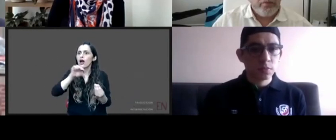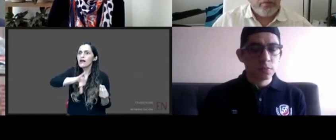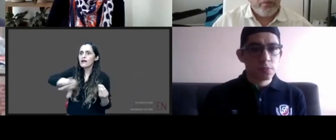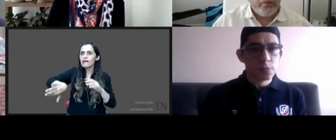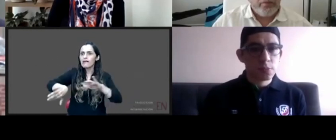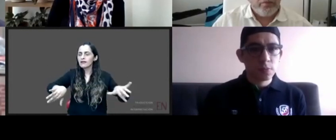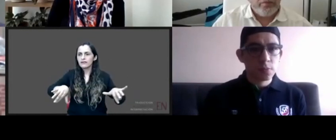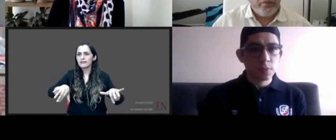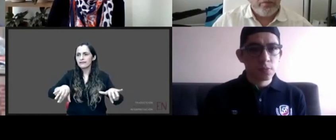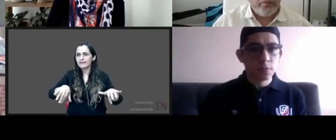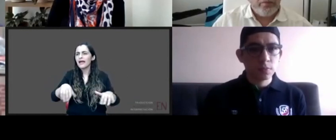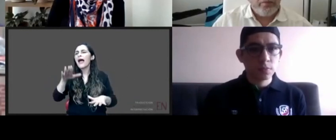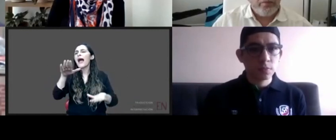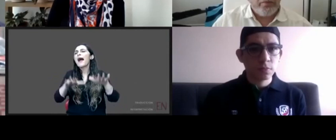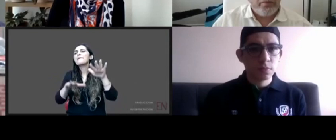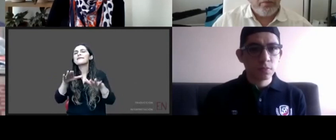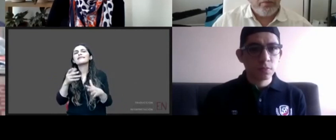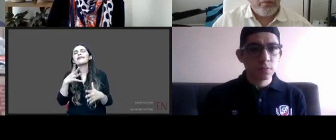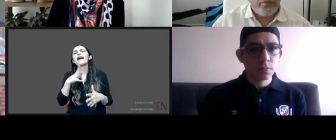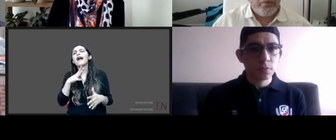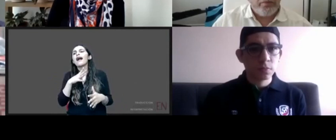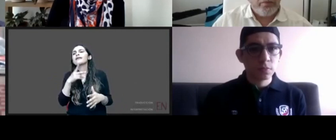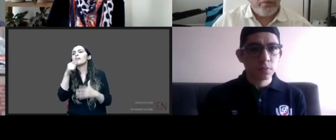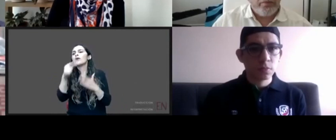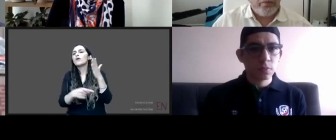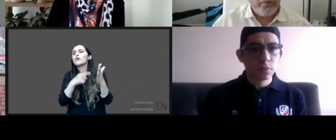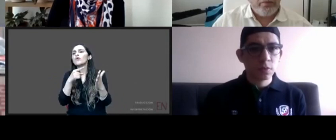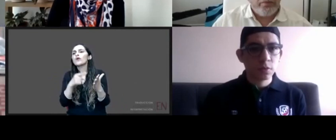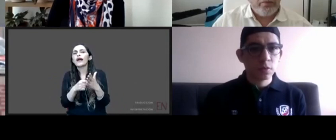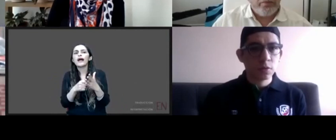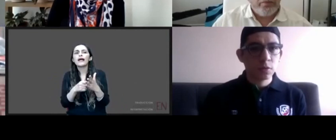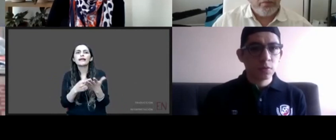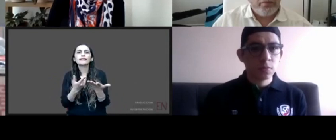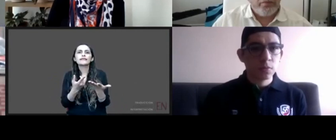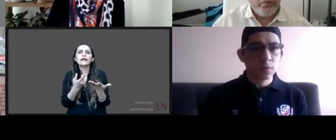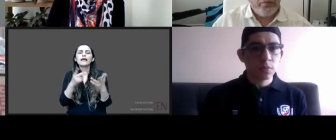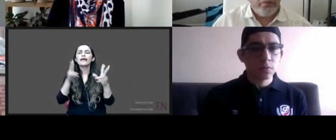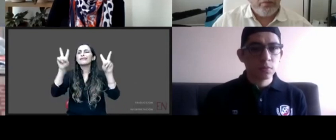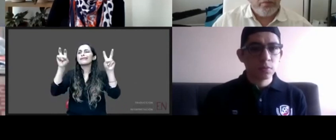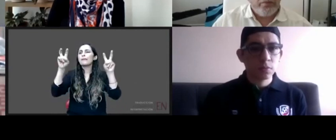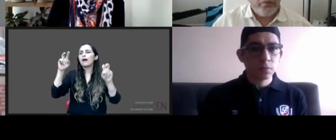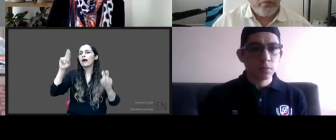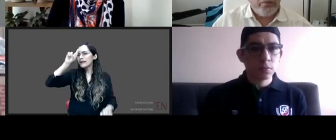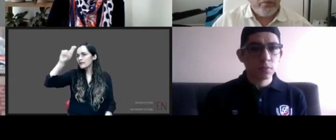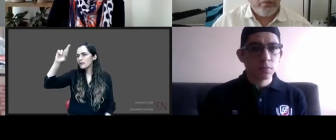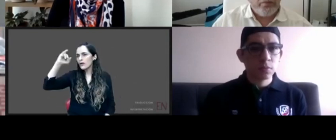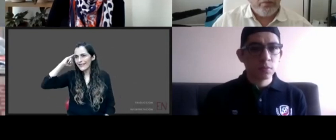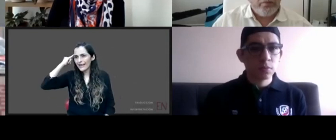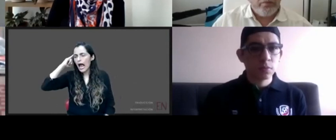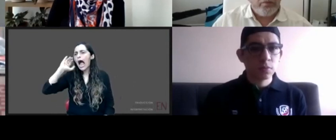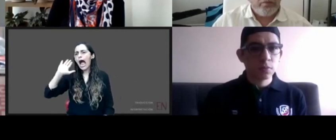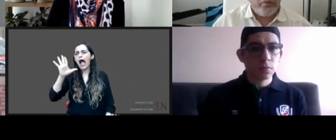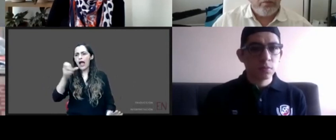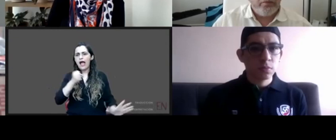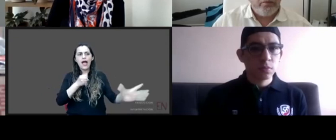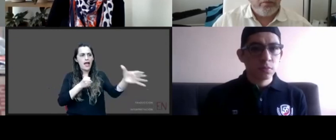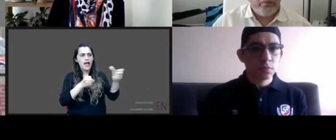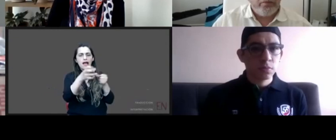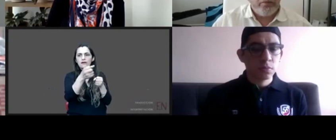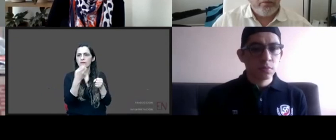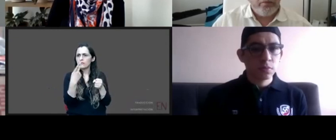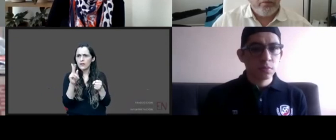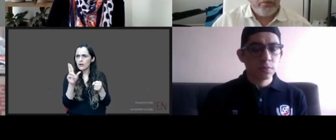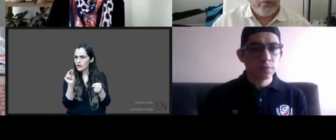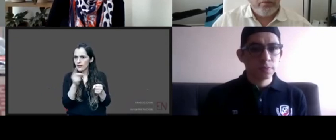folclóricos o ajenos a una habituación. Pasaste también por el tema muy interesante de